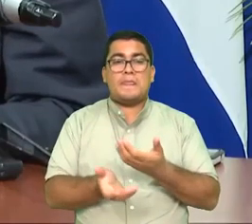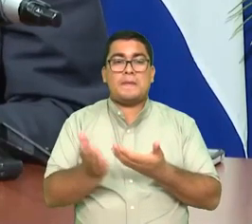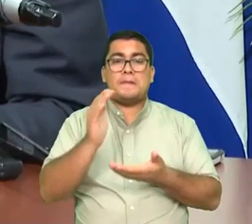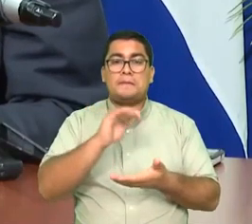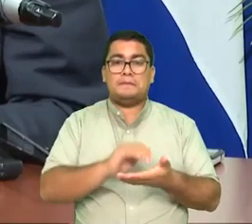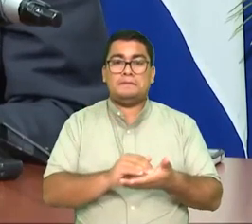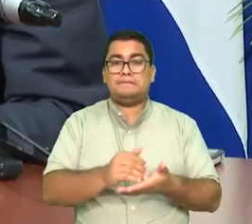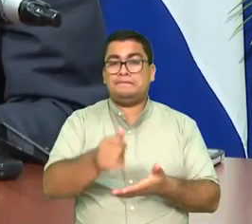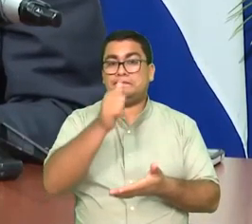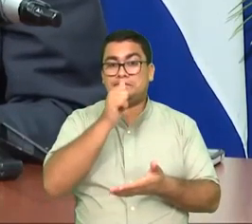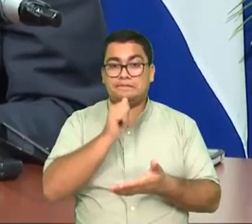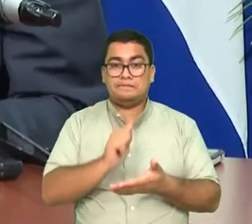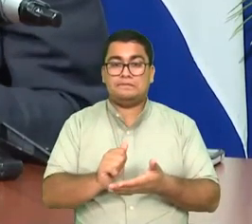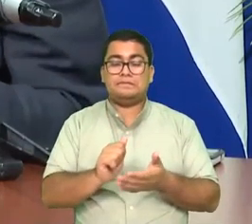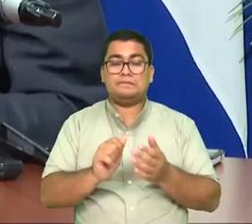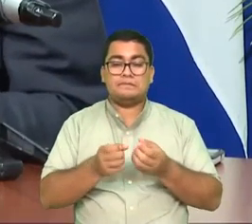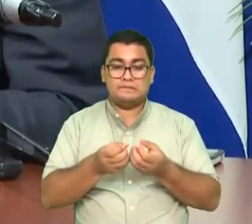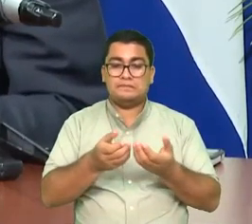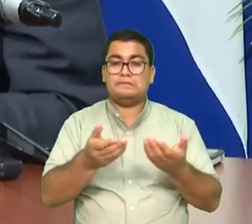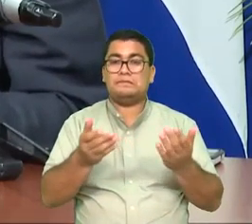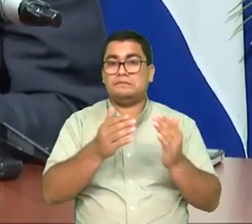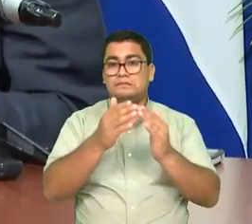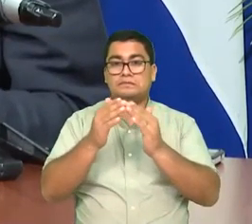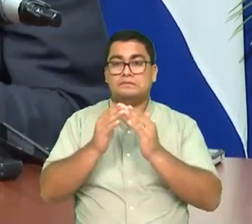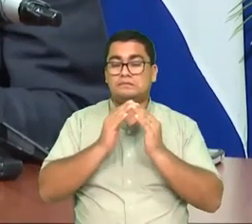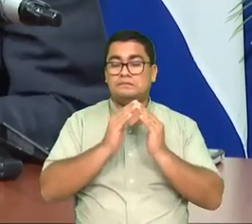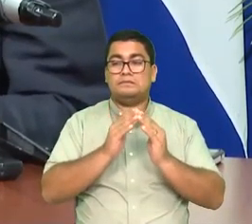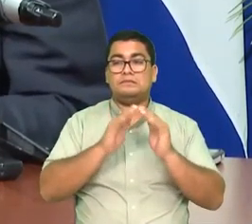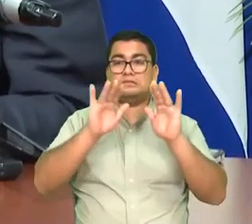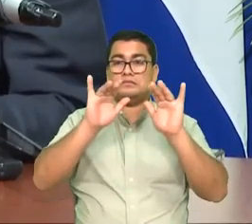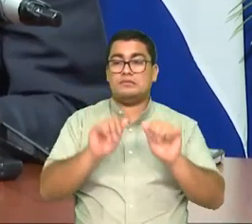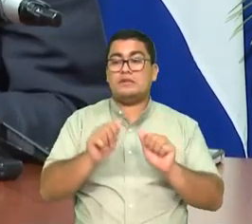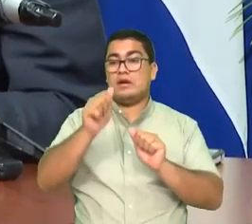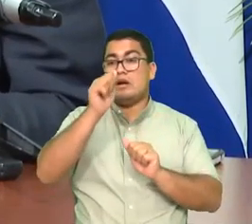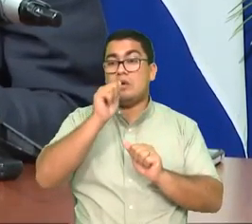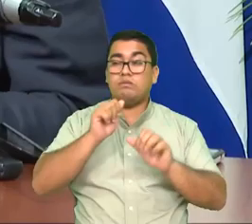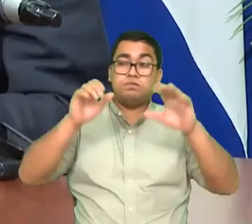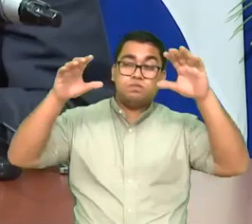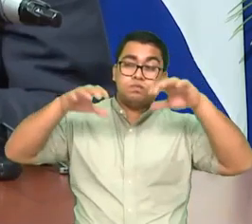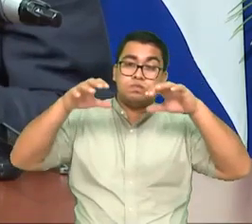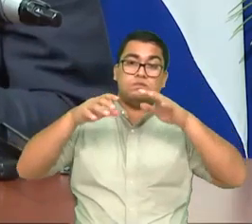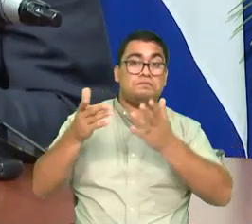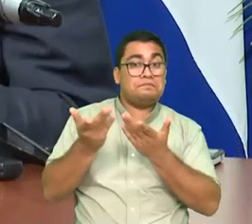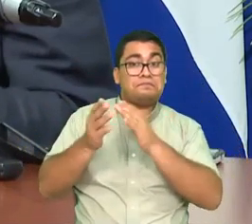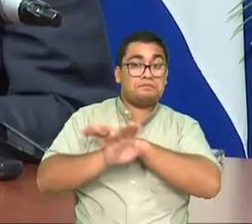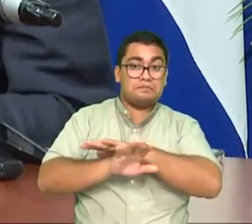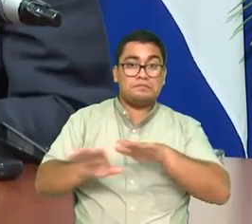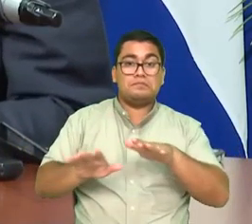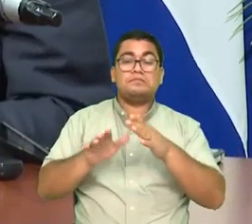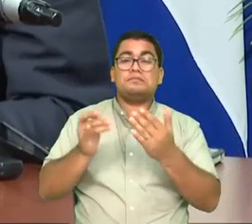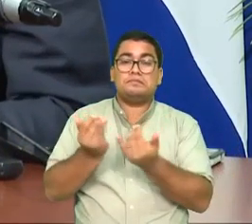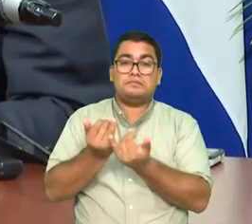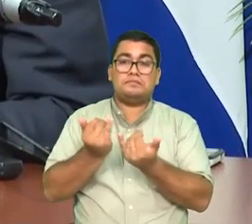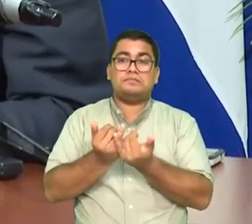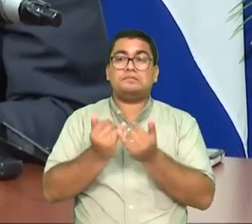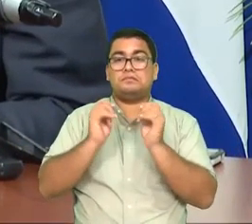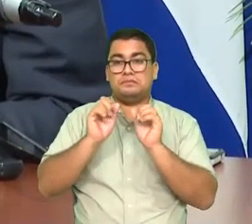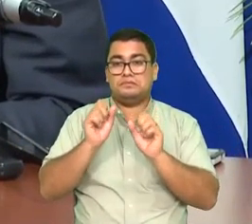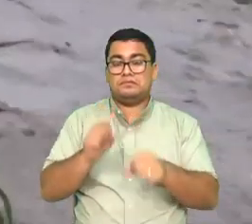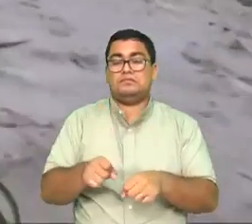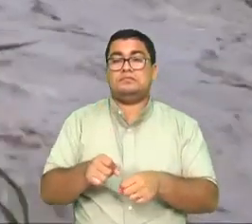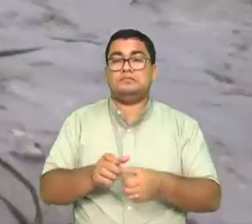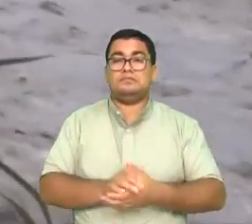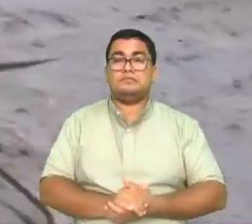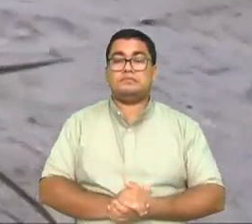reiniciar entonces el abastecimiento una vez que el agua cese, y con esto también automáticamente comienza a bajar la turbidez del